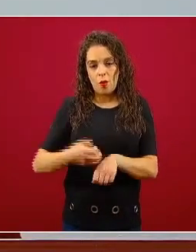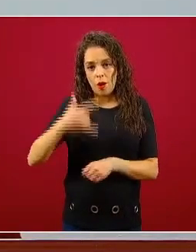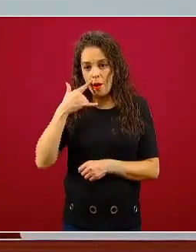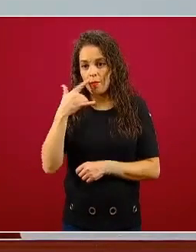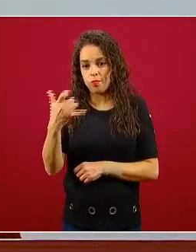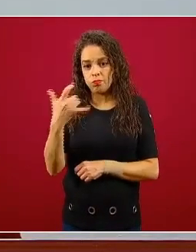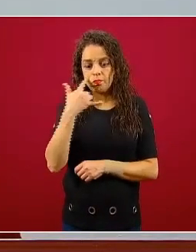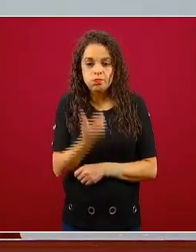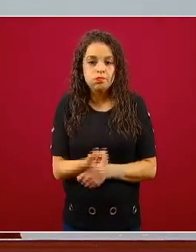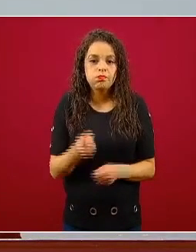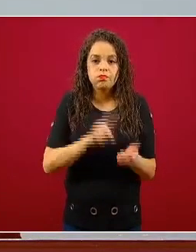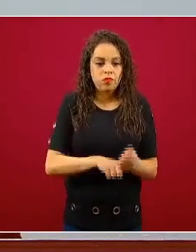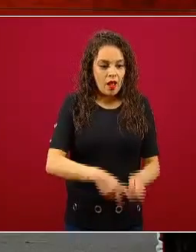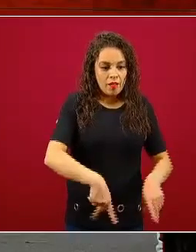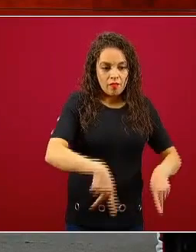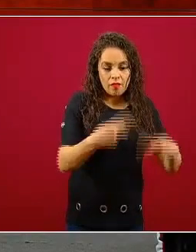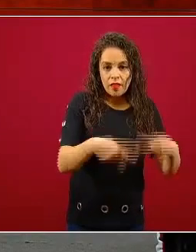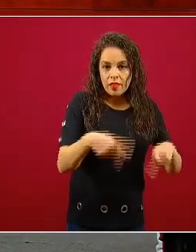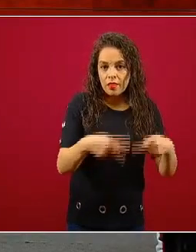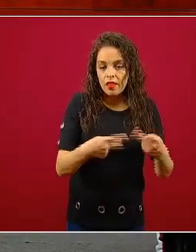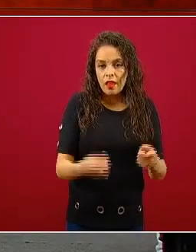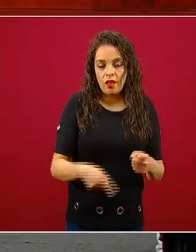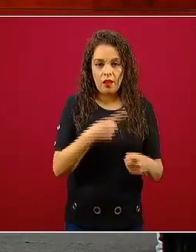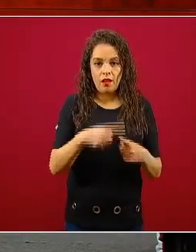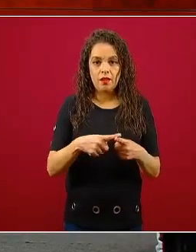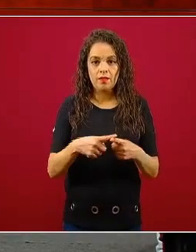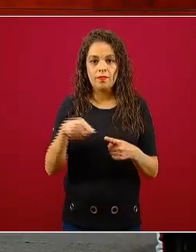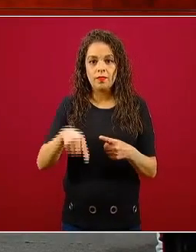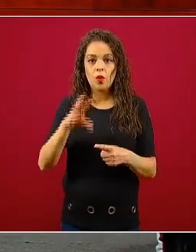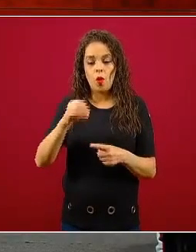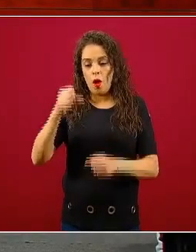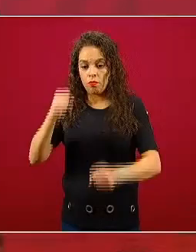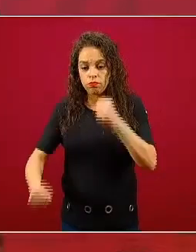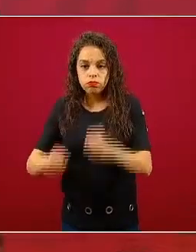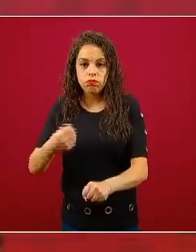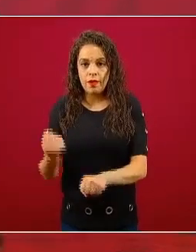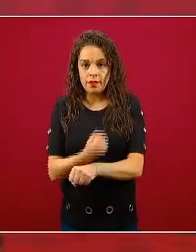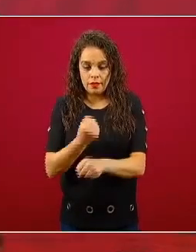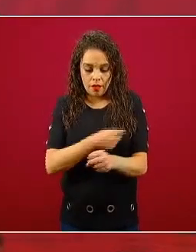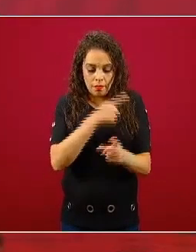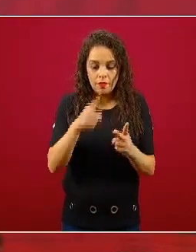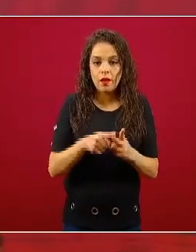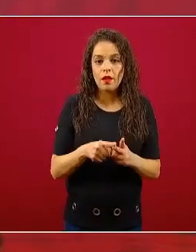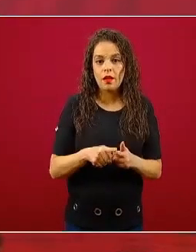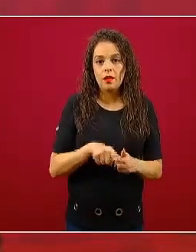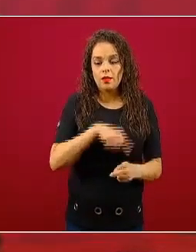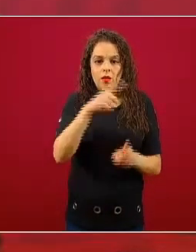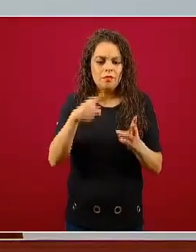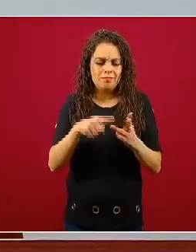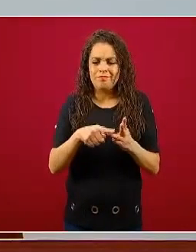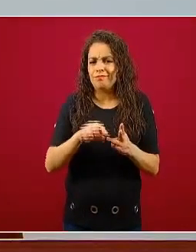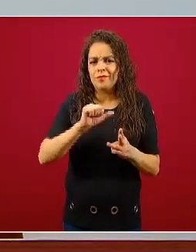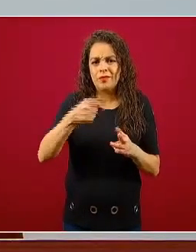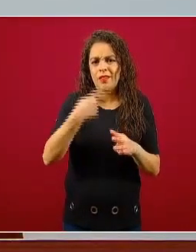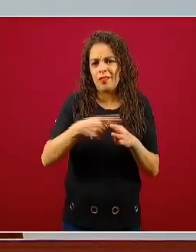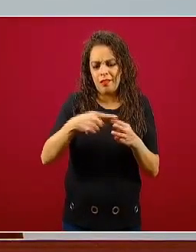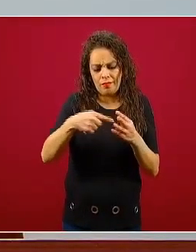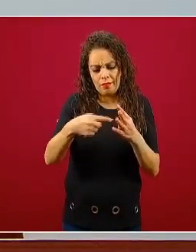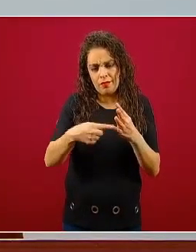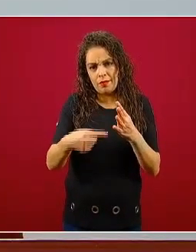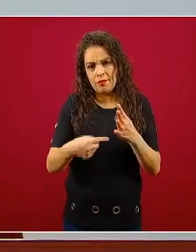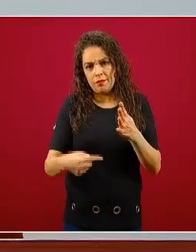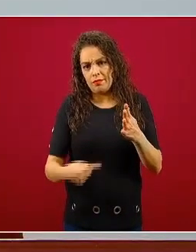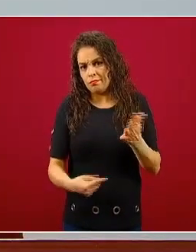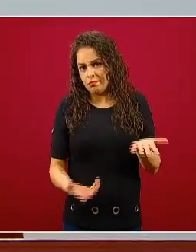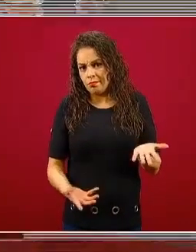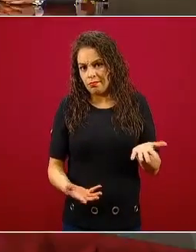sea vendiendo, ya sea haciendo zapatos o X trabajadores de los cuales